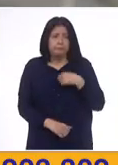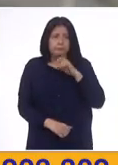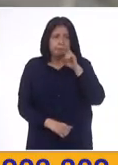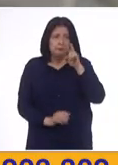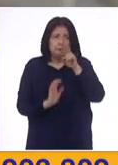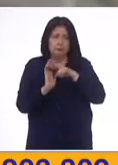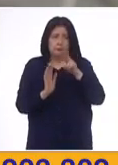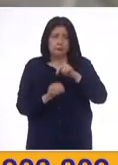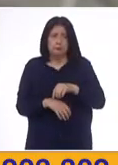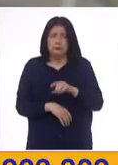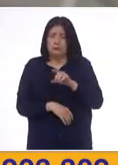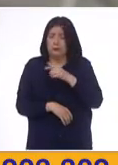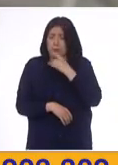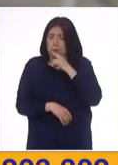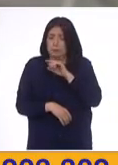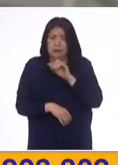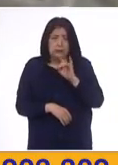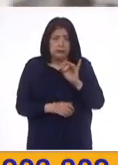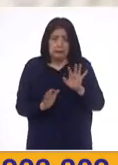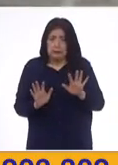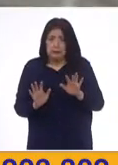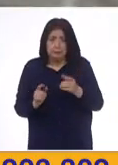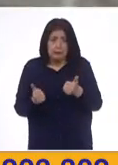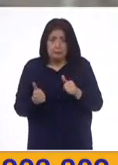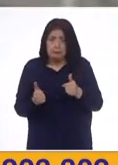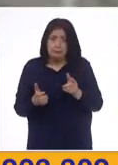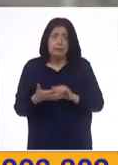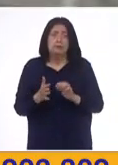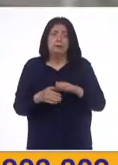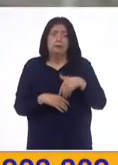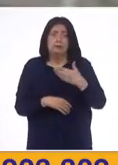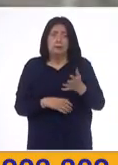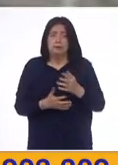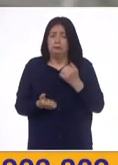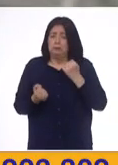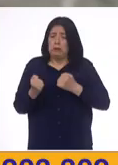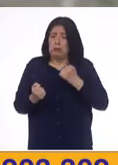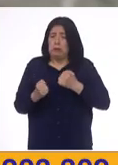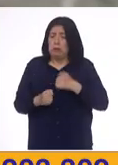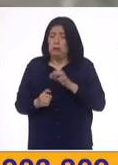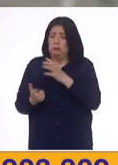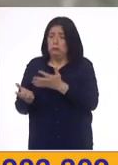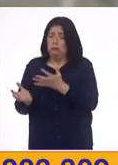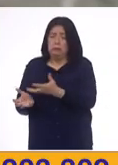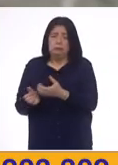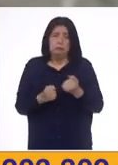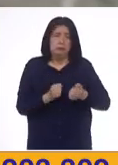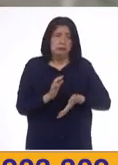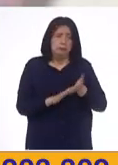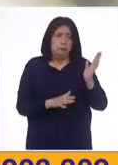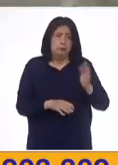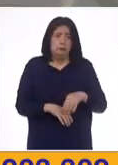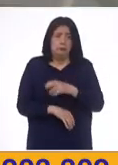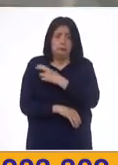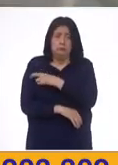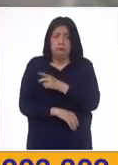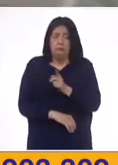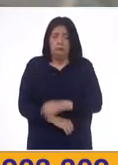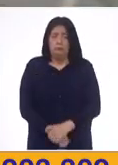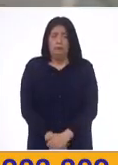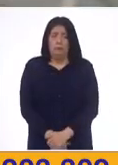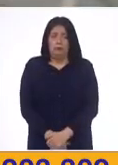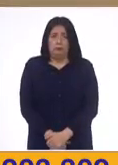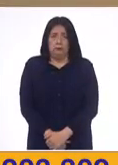en el video, Daniela le pregunta si se encuentra bien y luego corre a recoger sus cosas para acompañarlo a un centro de salud.